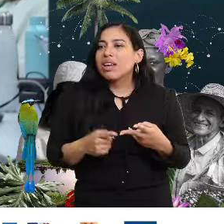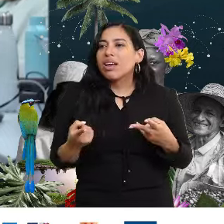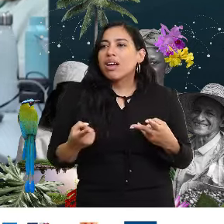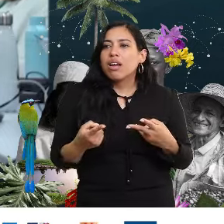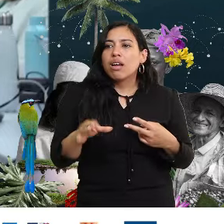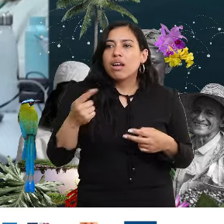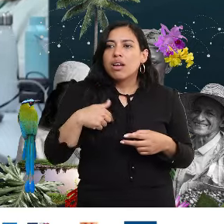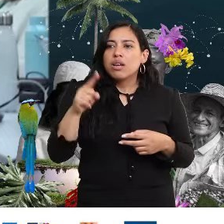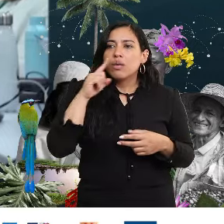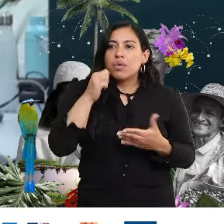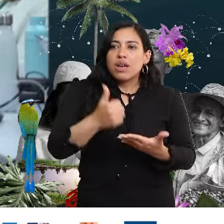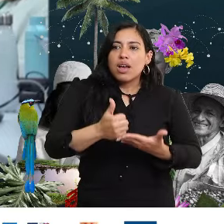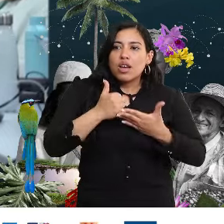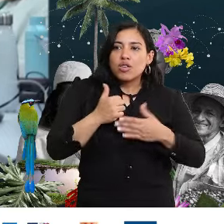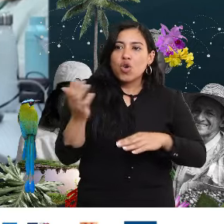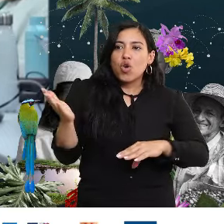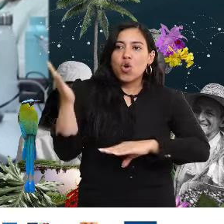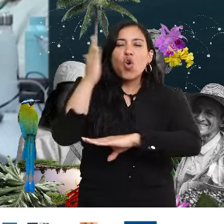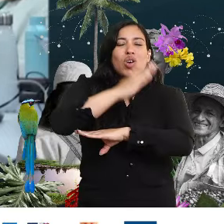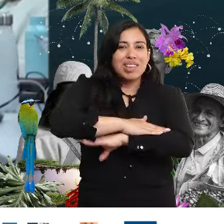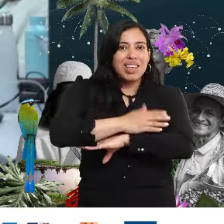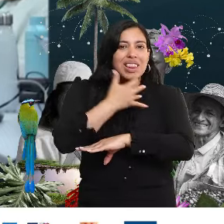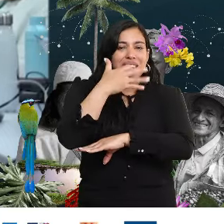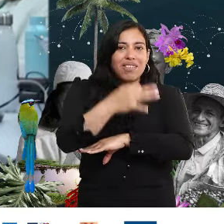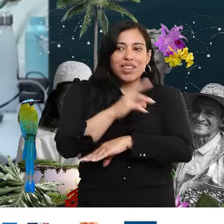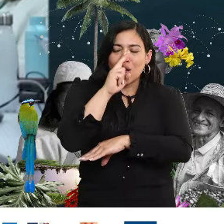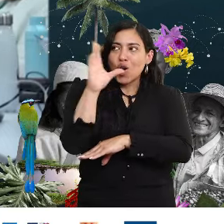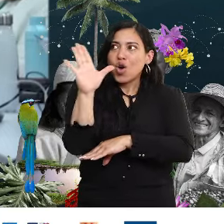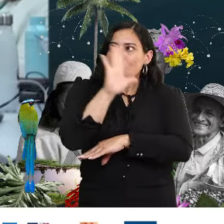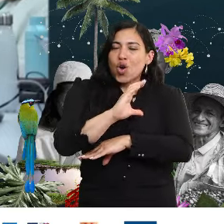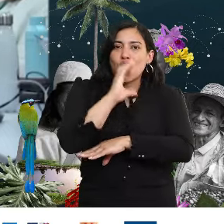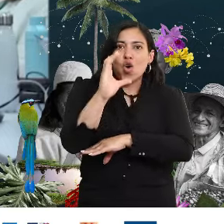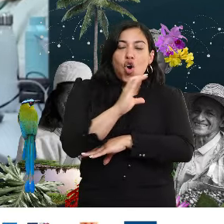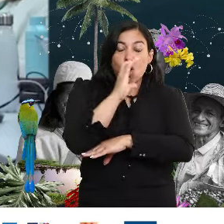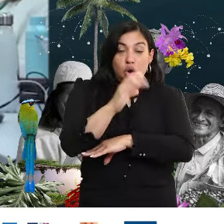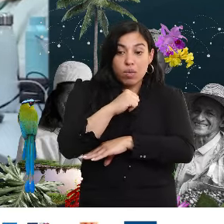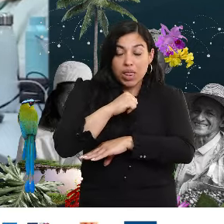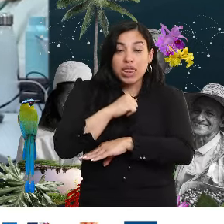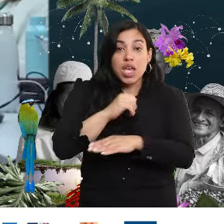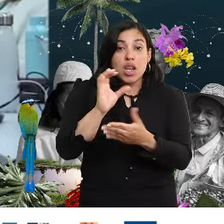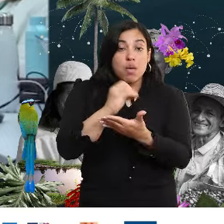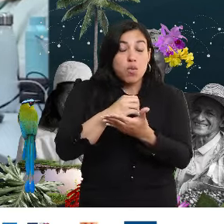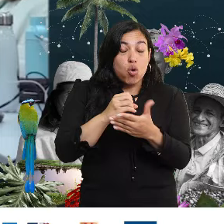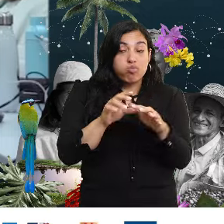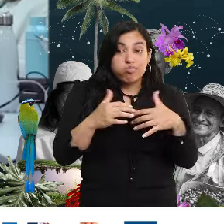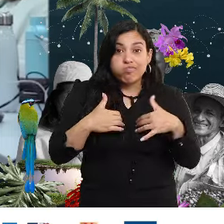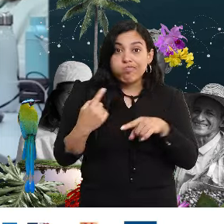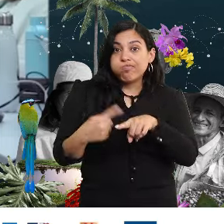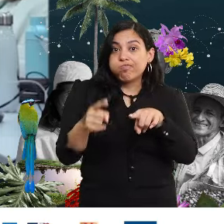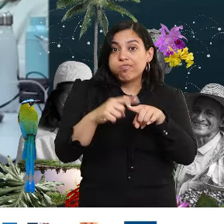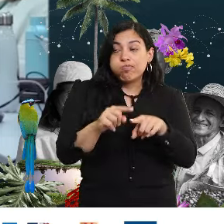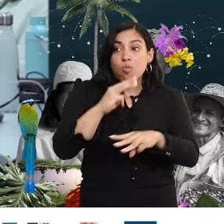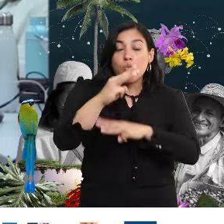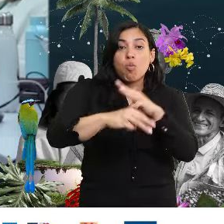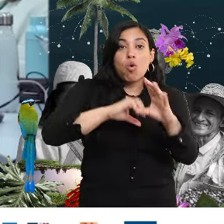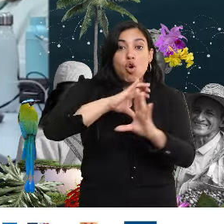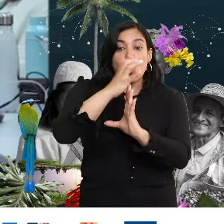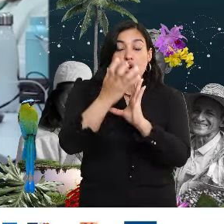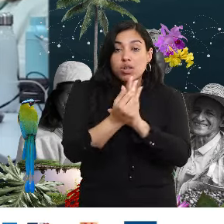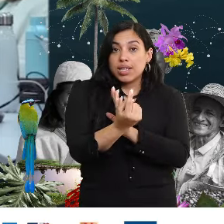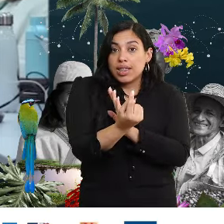han permitido el que hoy sea considerado Colombia como uno de los países más biodiversos, no solamente en